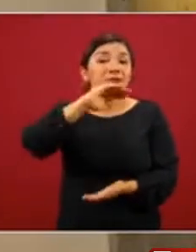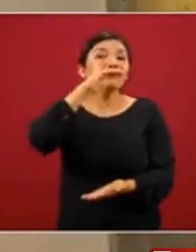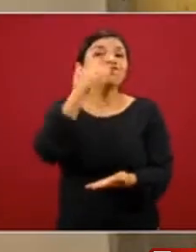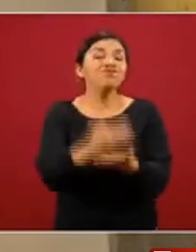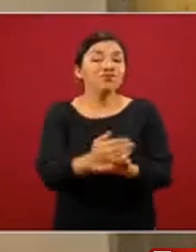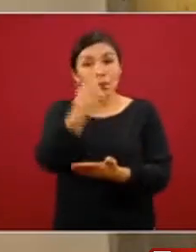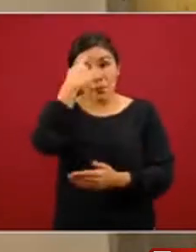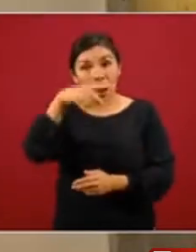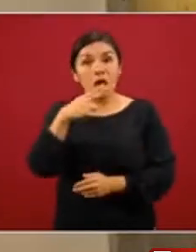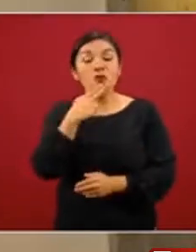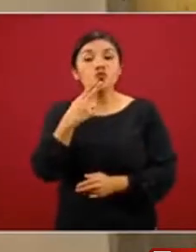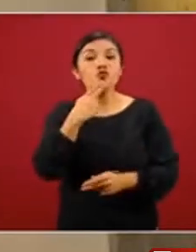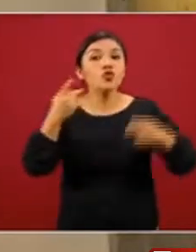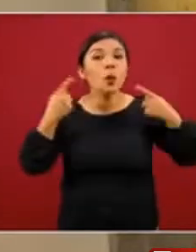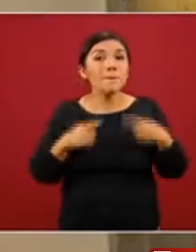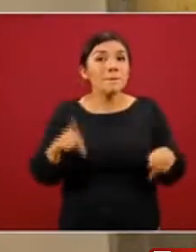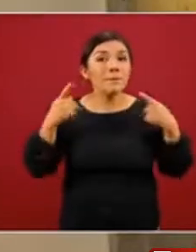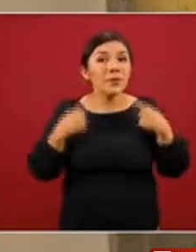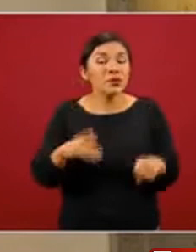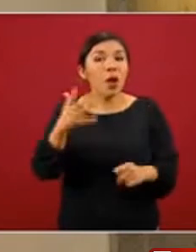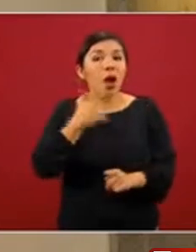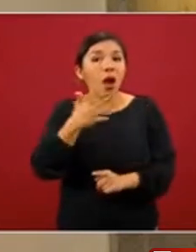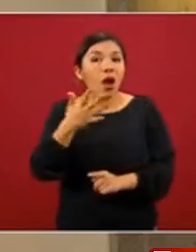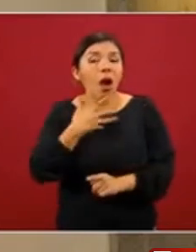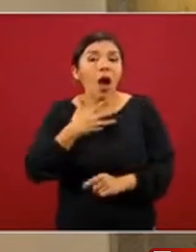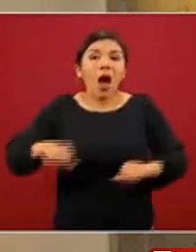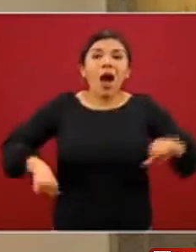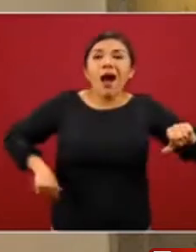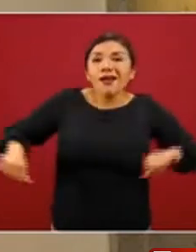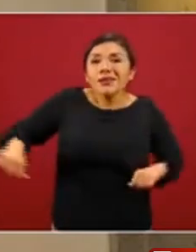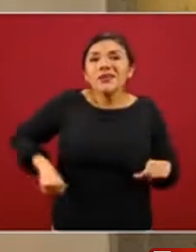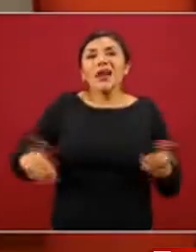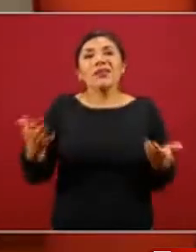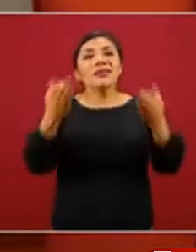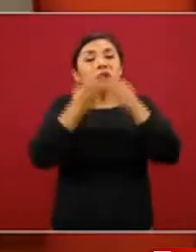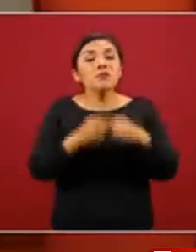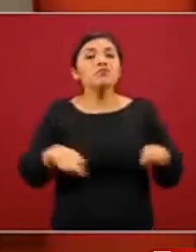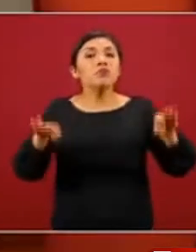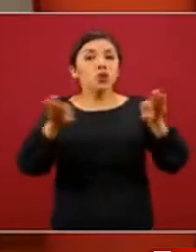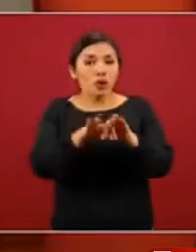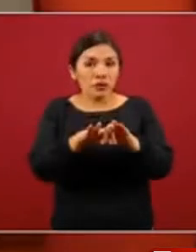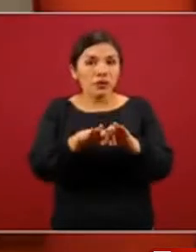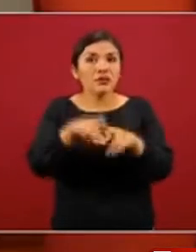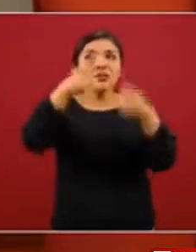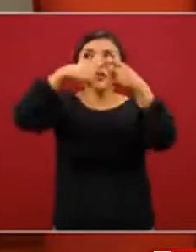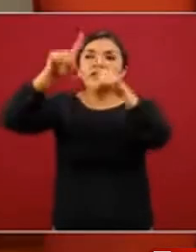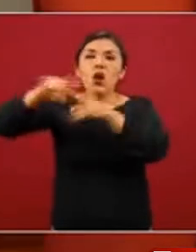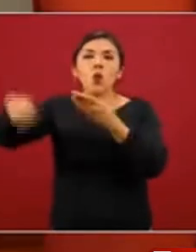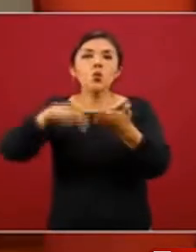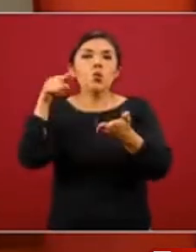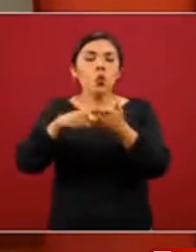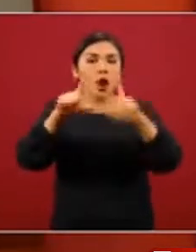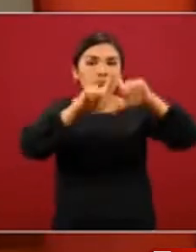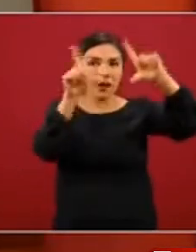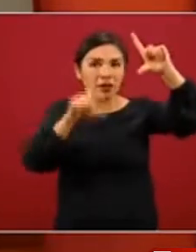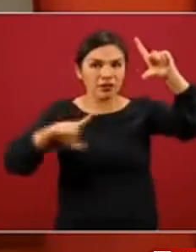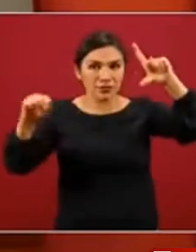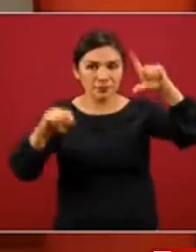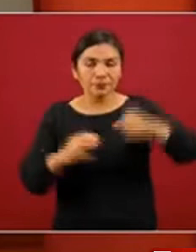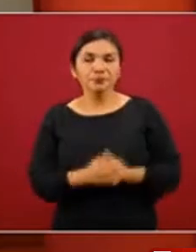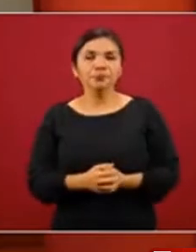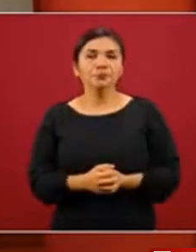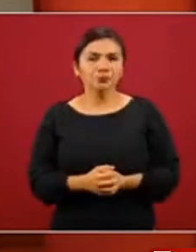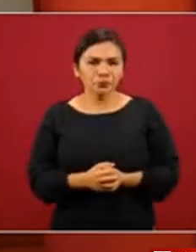al uso de personas que están realizando actividades esenciales en las diferentes partes del país.